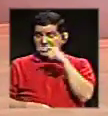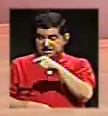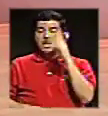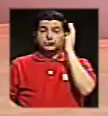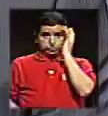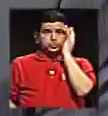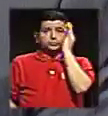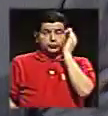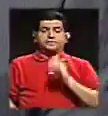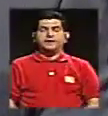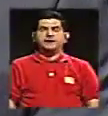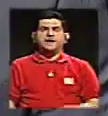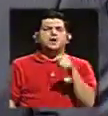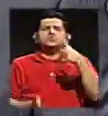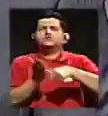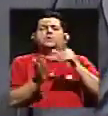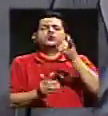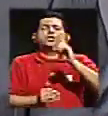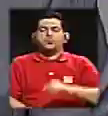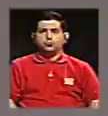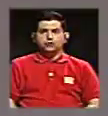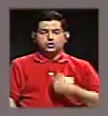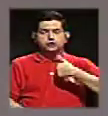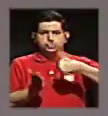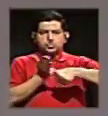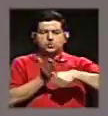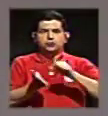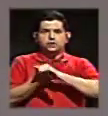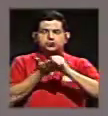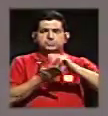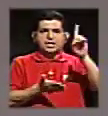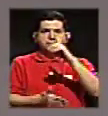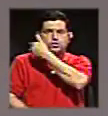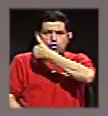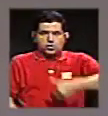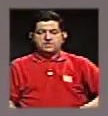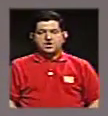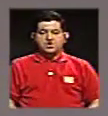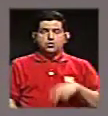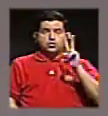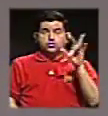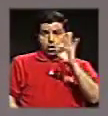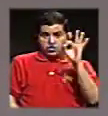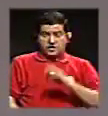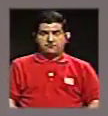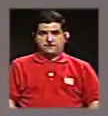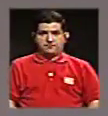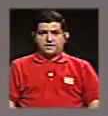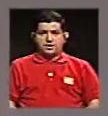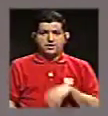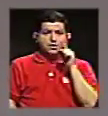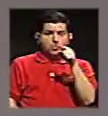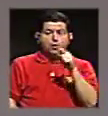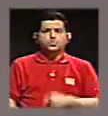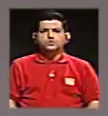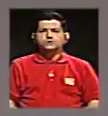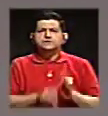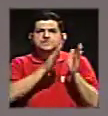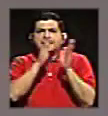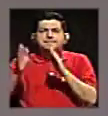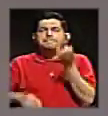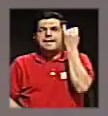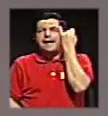es preocupante don Gustavo usted dónde vota Yo voto en Santo Domingo de hereda y para ese 2 de febrero cuál sería su plan